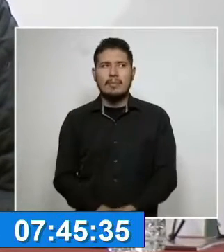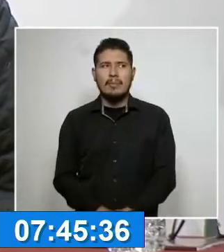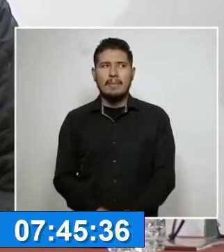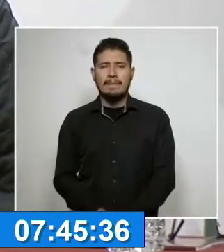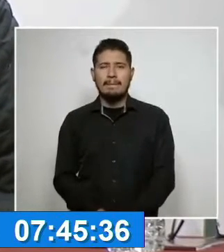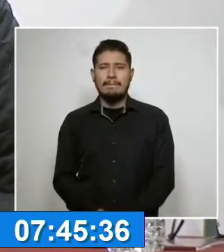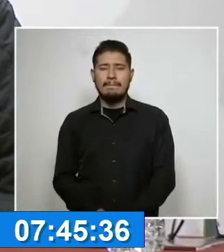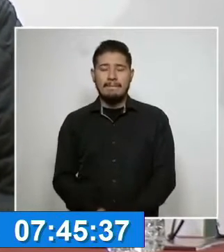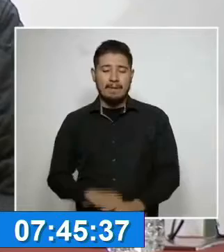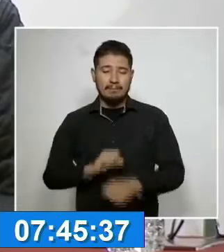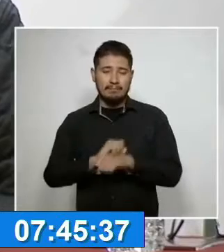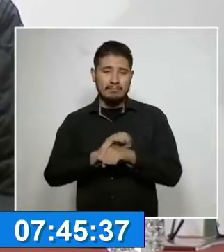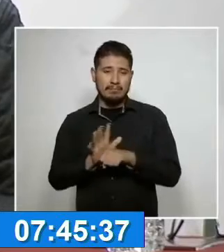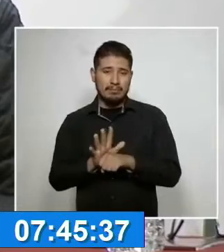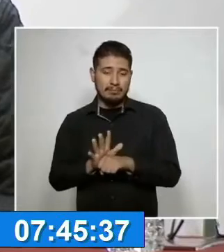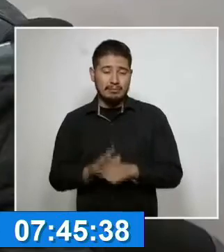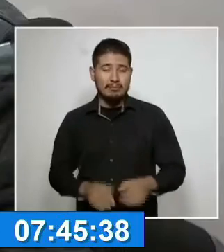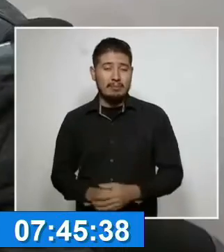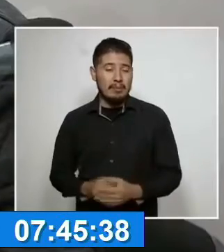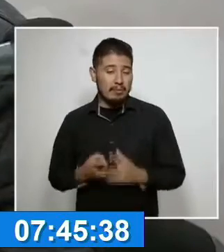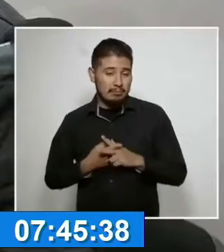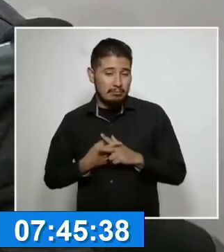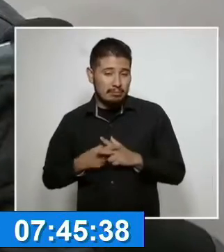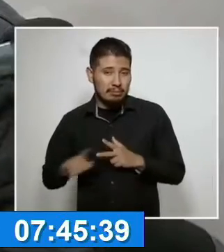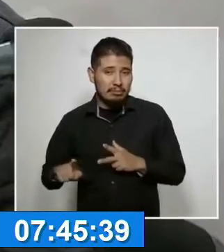Desde la pandemia